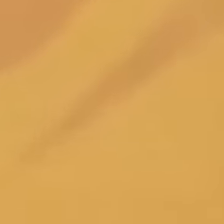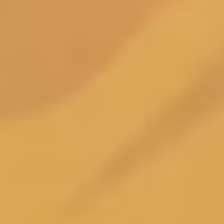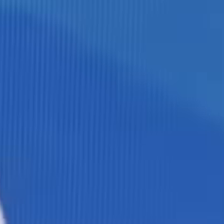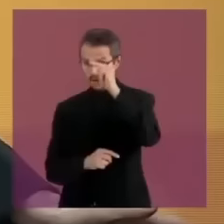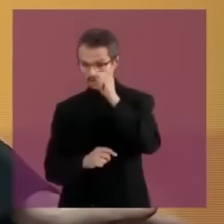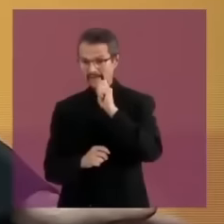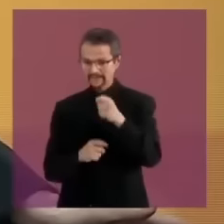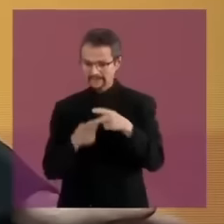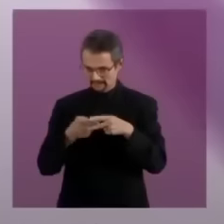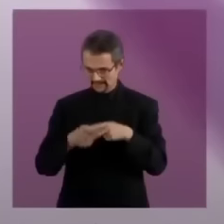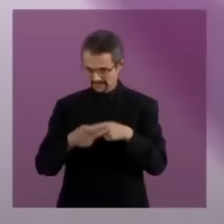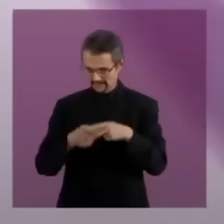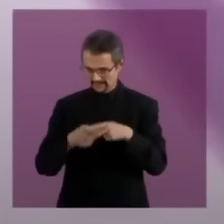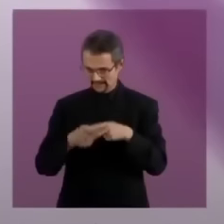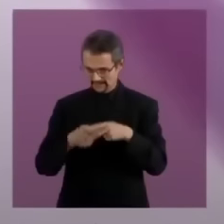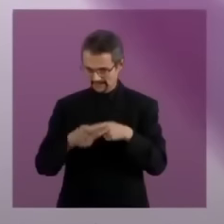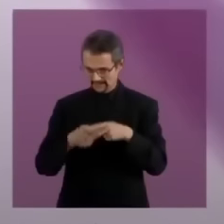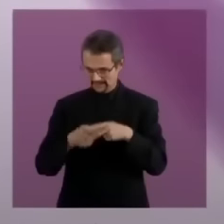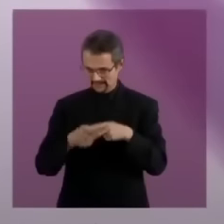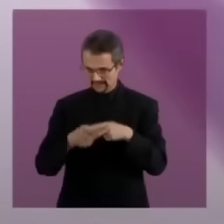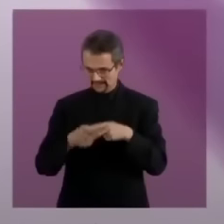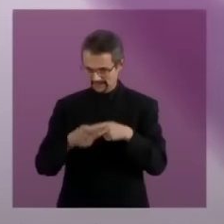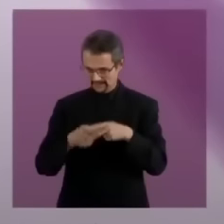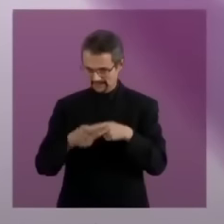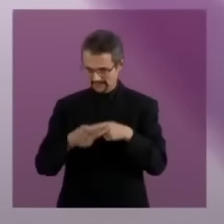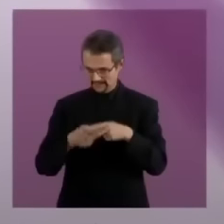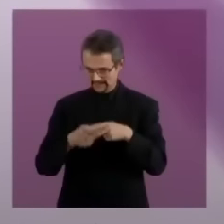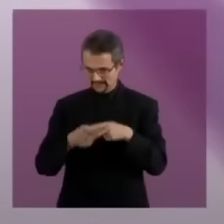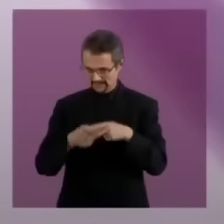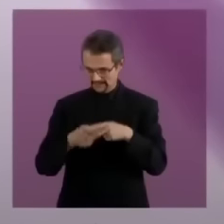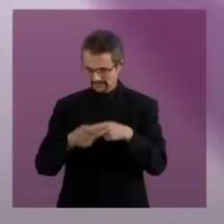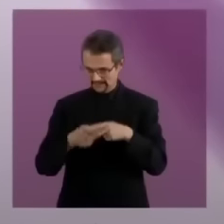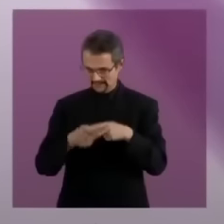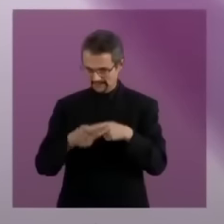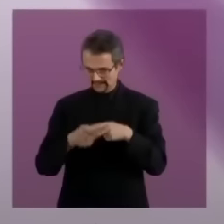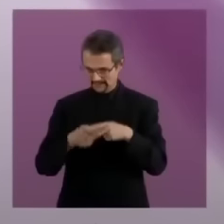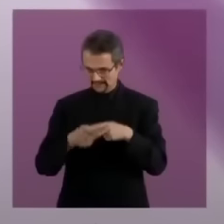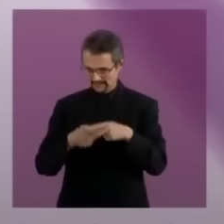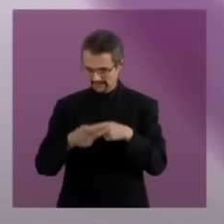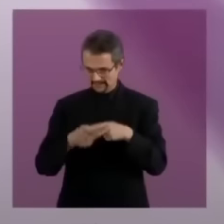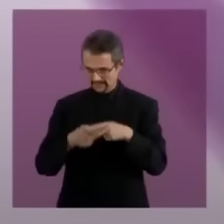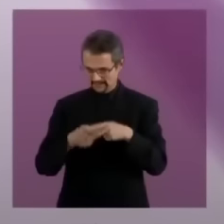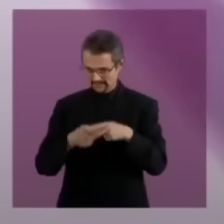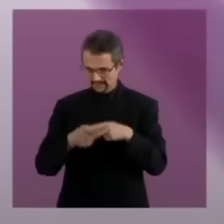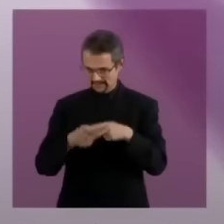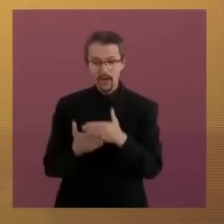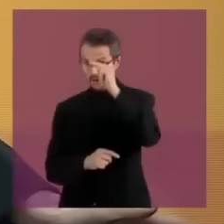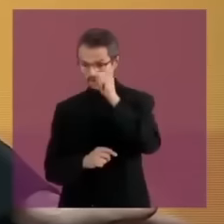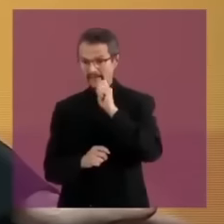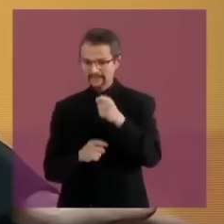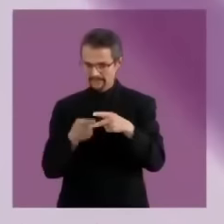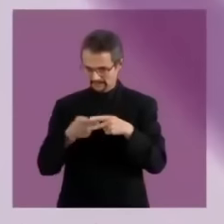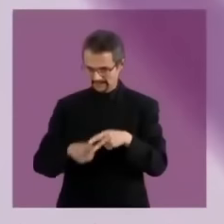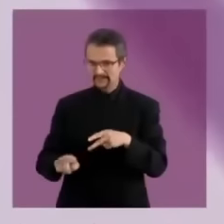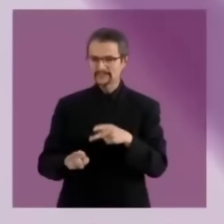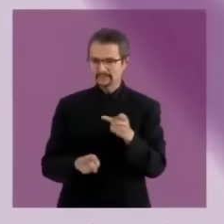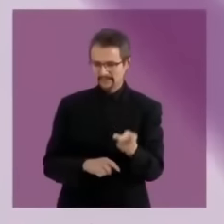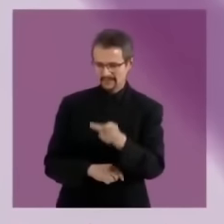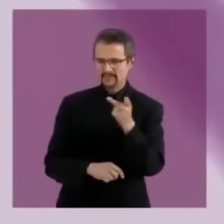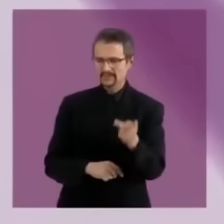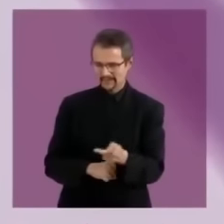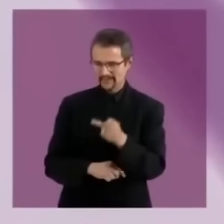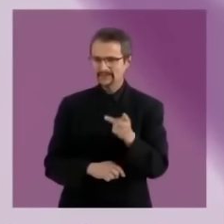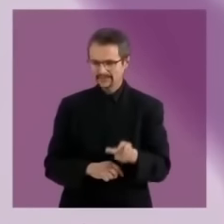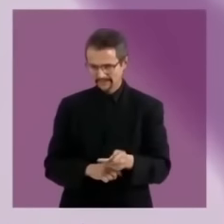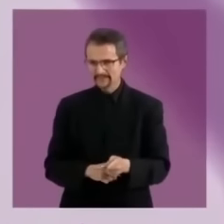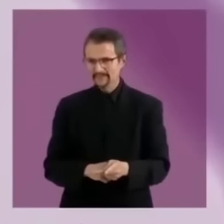No es un secreto. Ah, Ah, por Dios, estuvo bueno. No es un secreto para